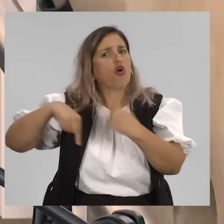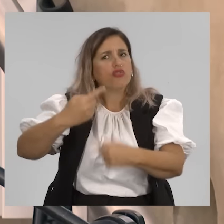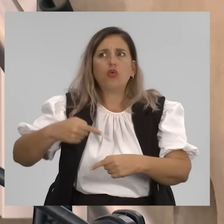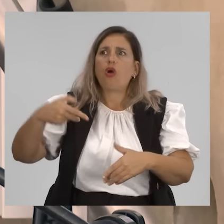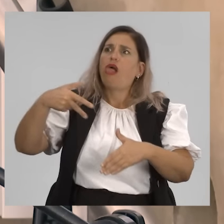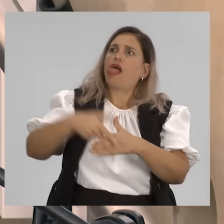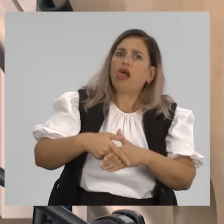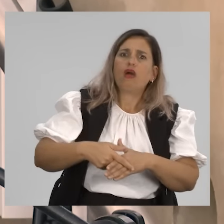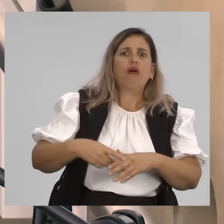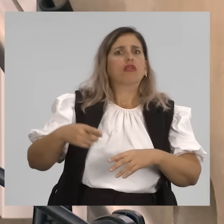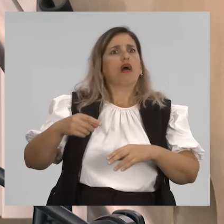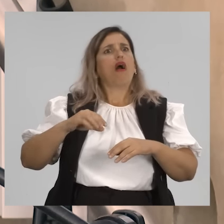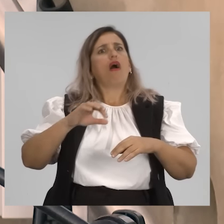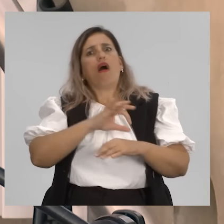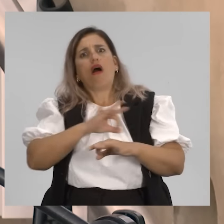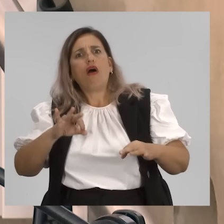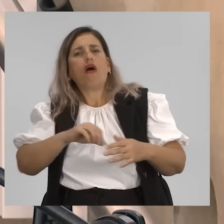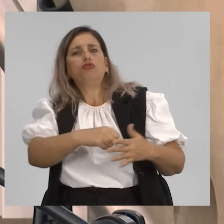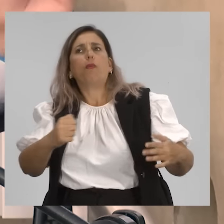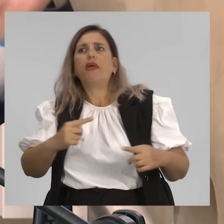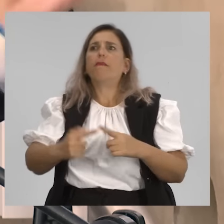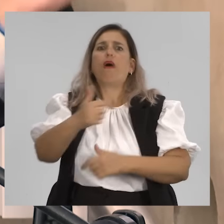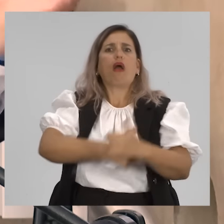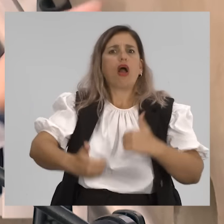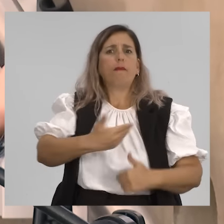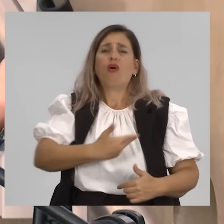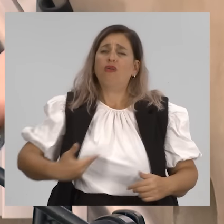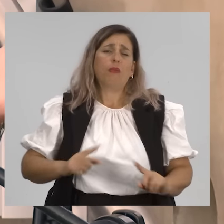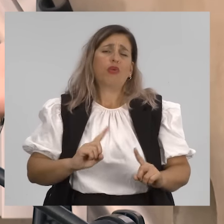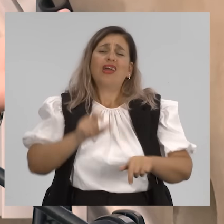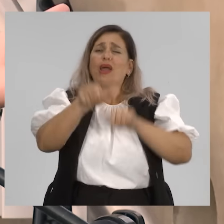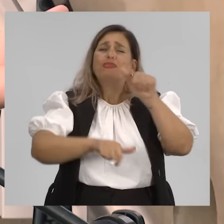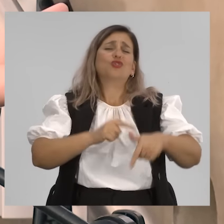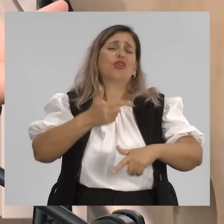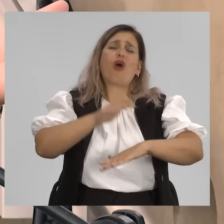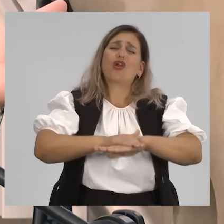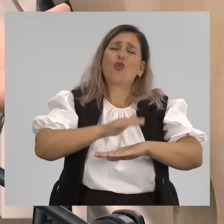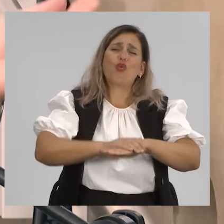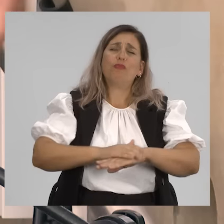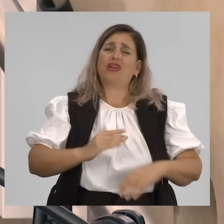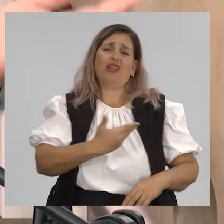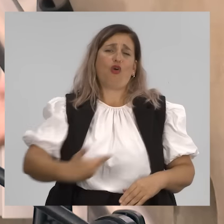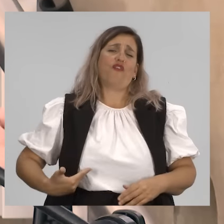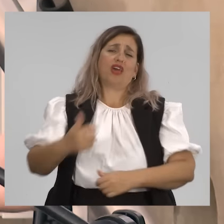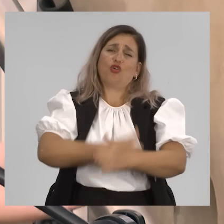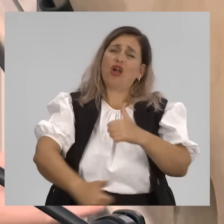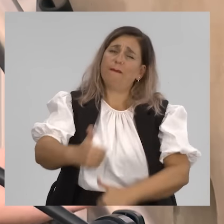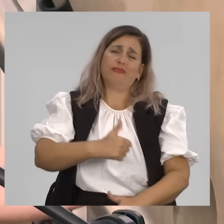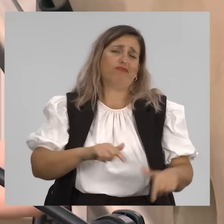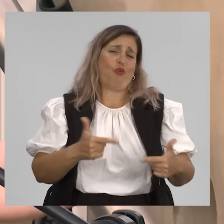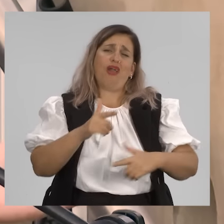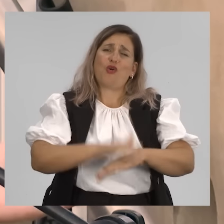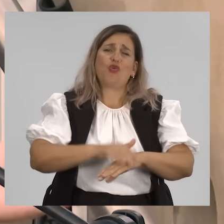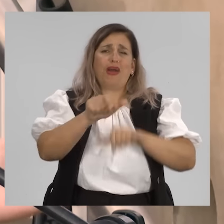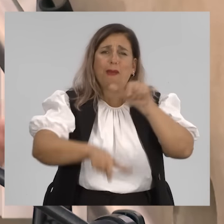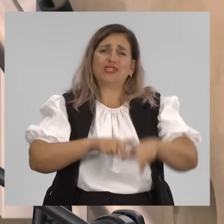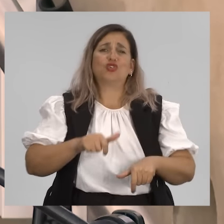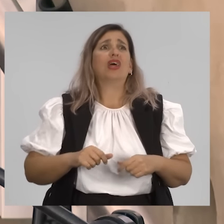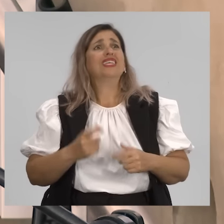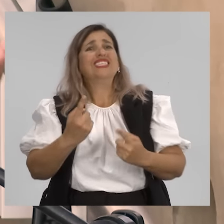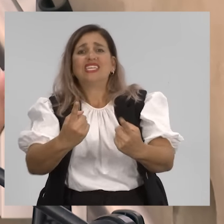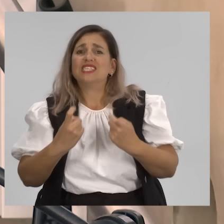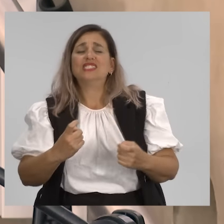se continúan. Porque la gente no tiene la culpa de que los gobiernos cambien.